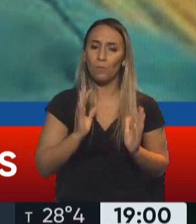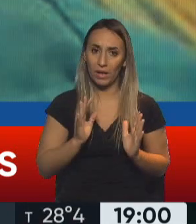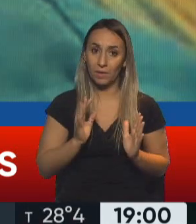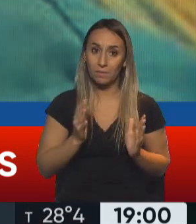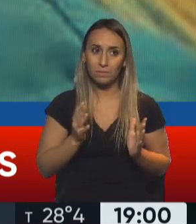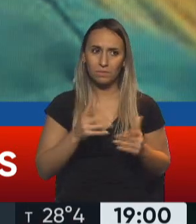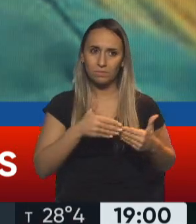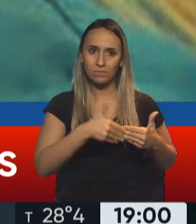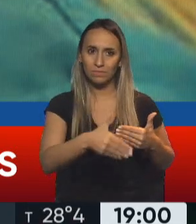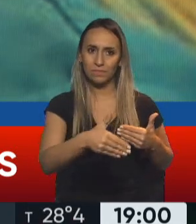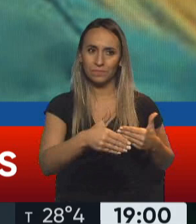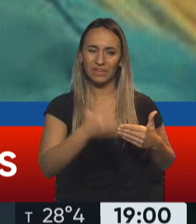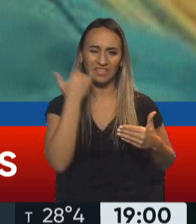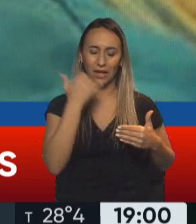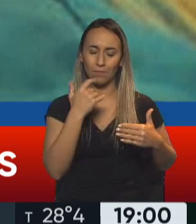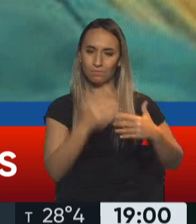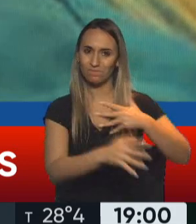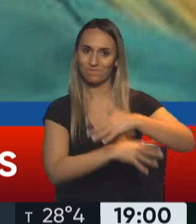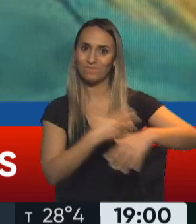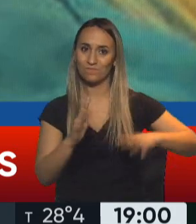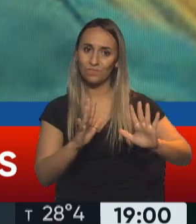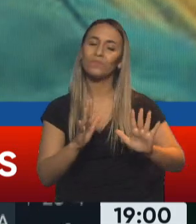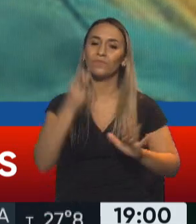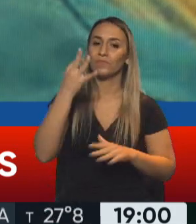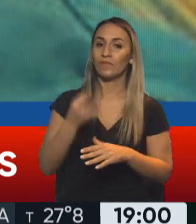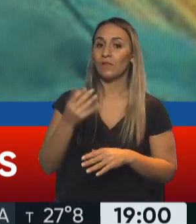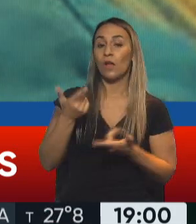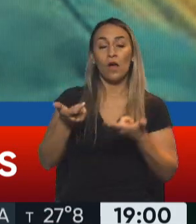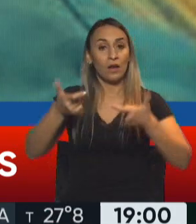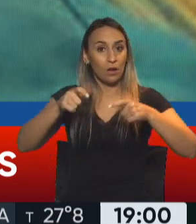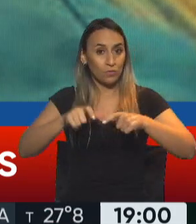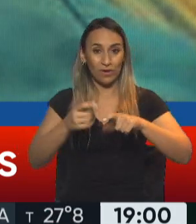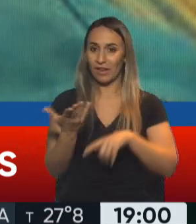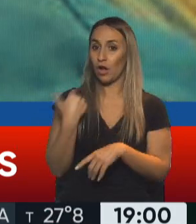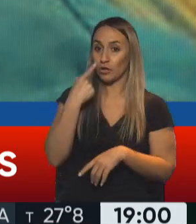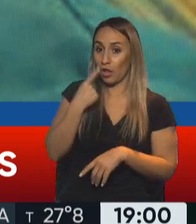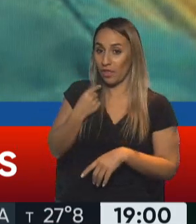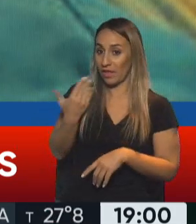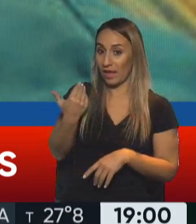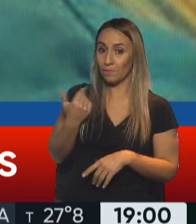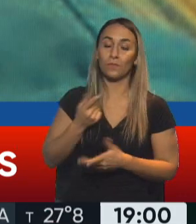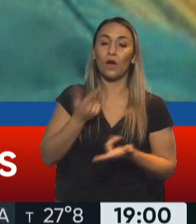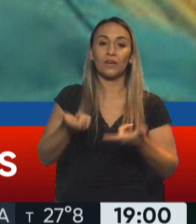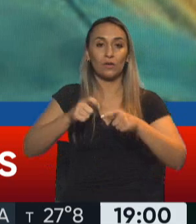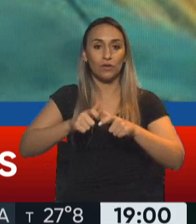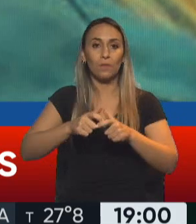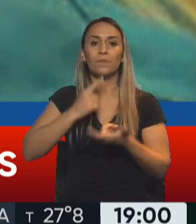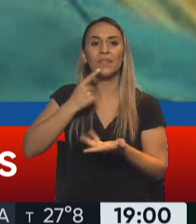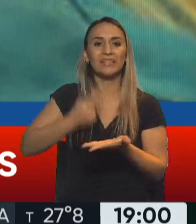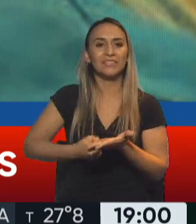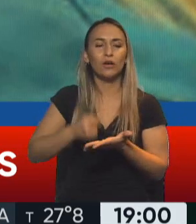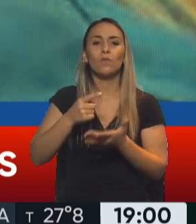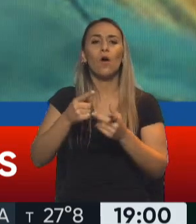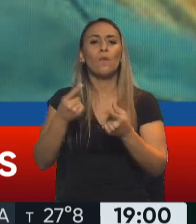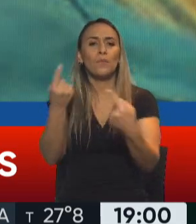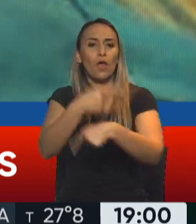comenzaron, ¿no?, las repercusiones. Empezando en primer lugar, minutos antes de finalizar la reunión del otro día, justamente donde se determine la cantidad de productos de precios